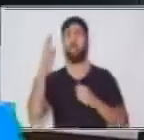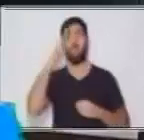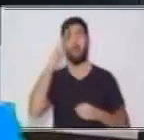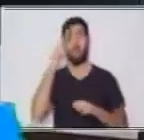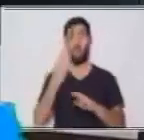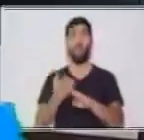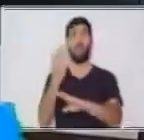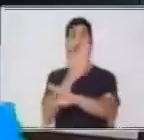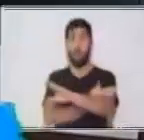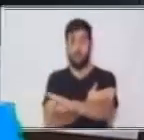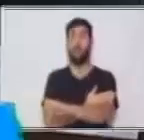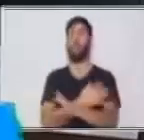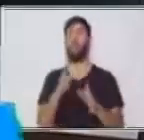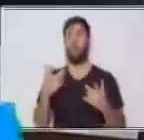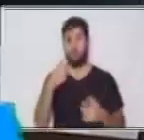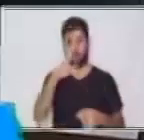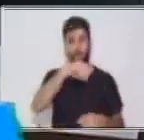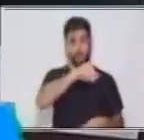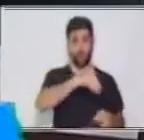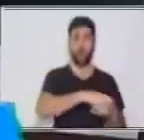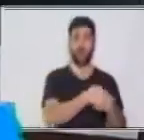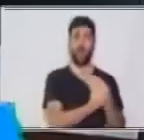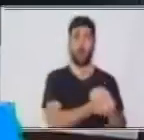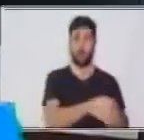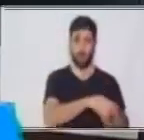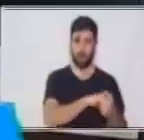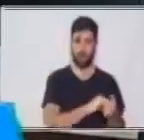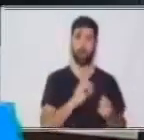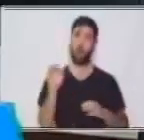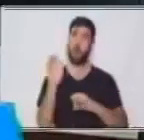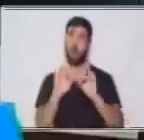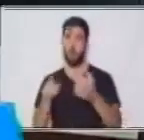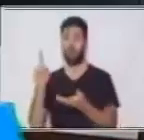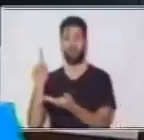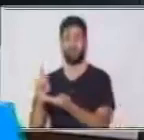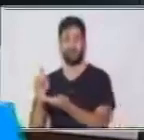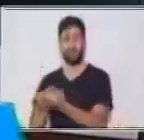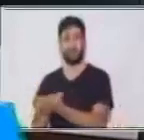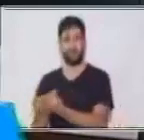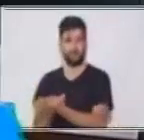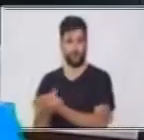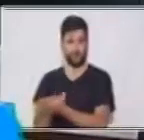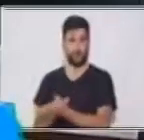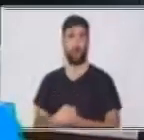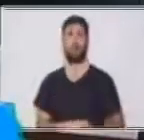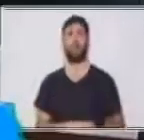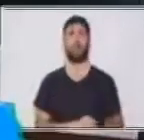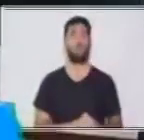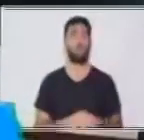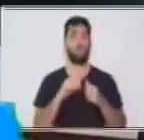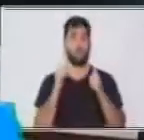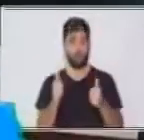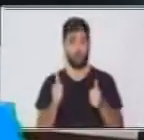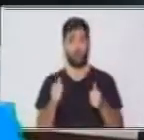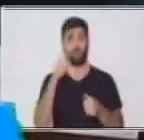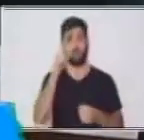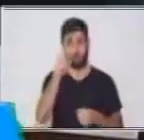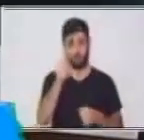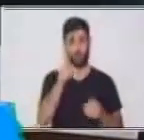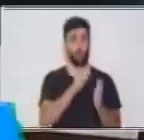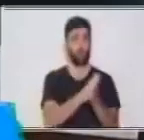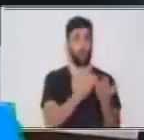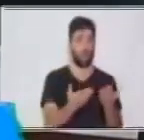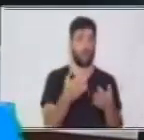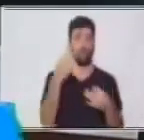debes de lavar tus manos con agua y con jabón o utilizar gel antibacterial. Ten a mano tu cuaderno,